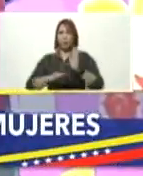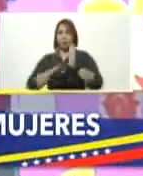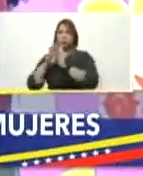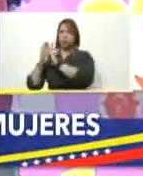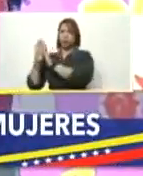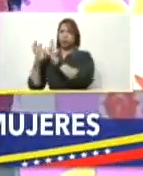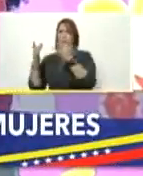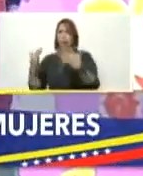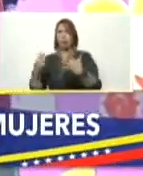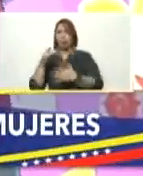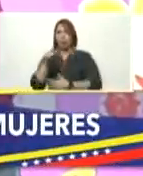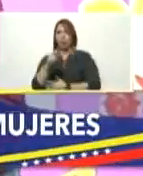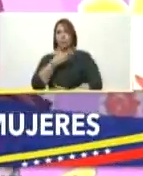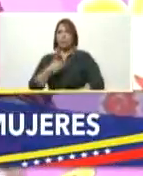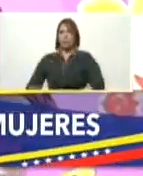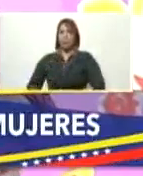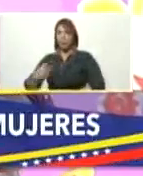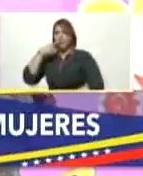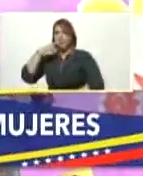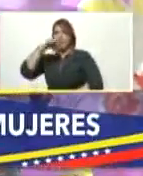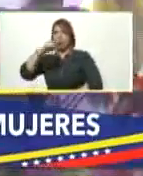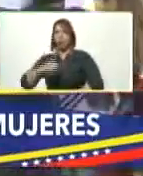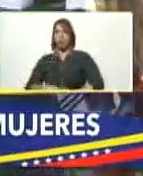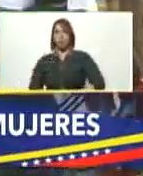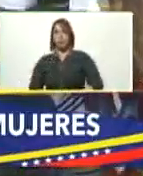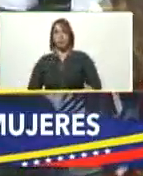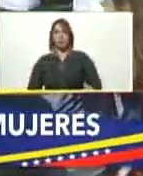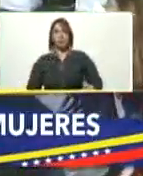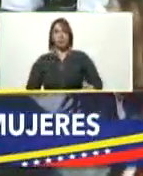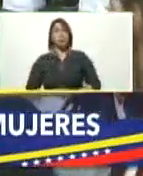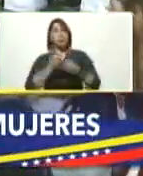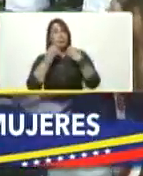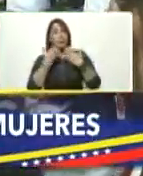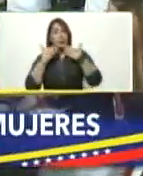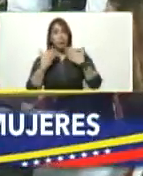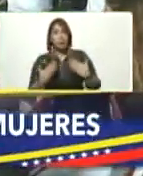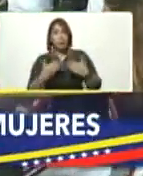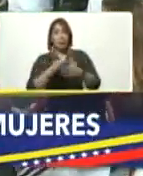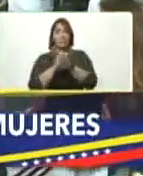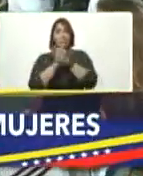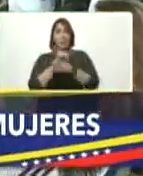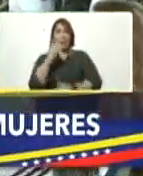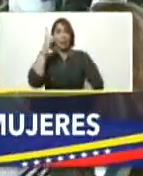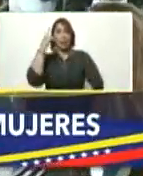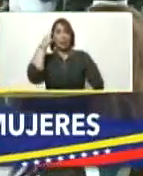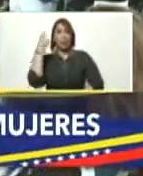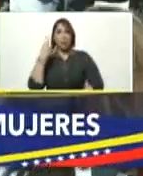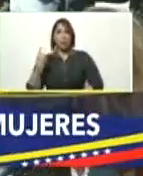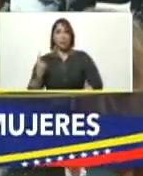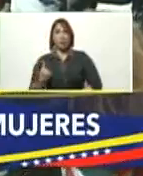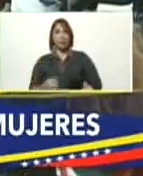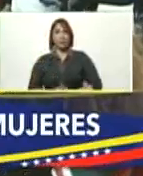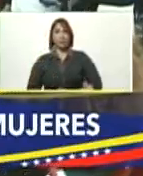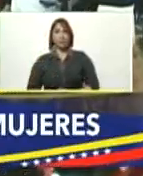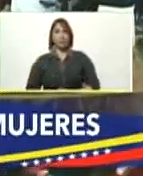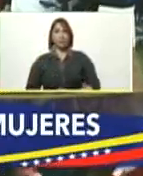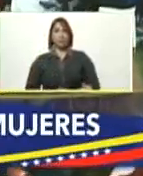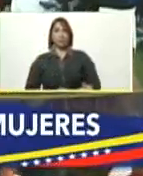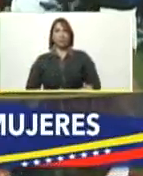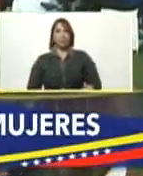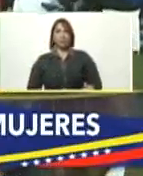de usted como presidente Nicolás Maduro? Bueno, muchas gracias, compañera diva, la diva de